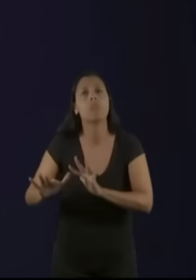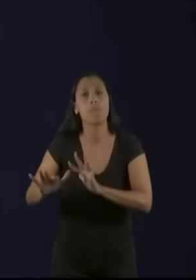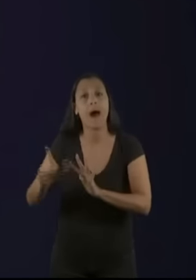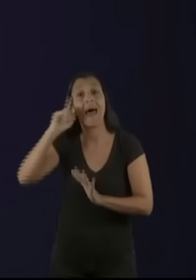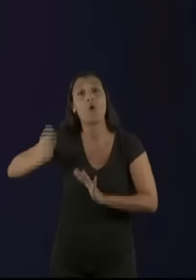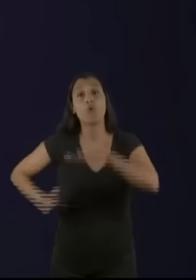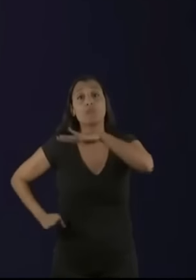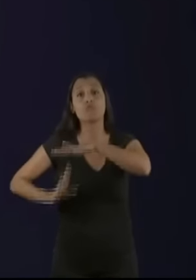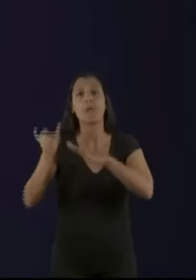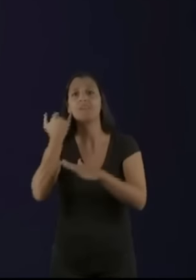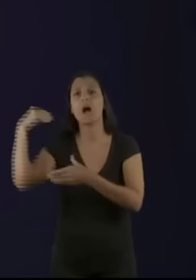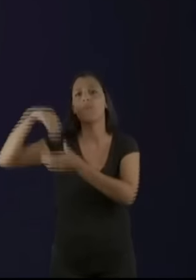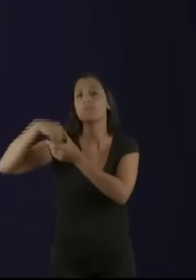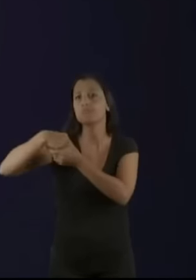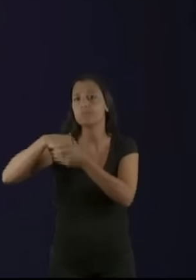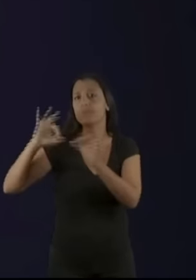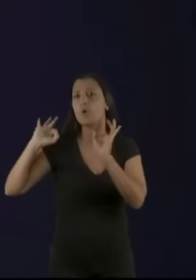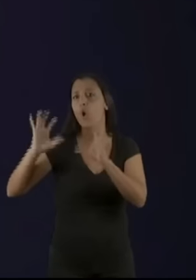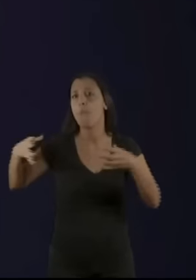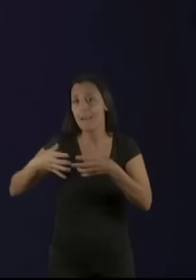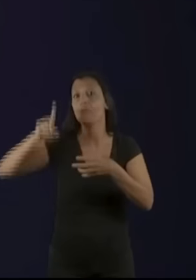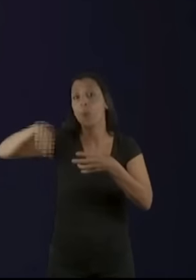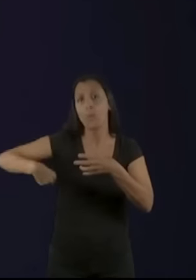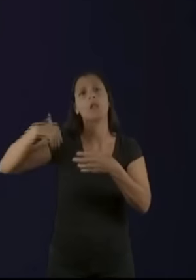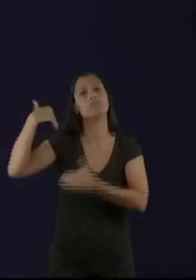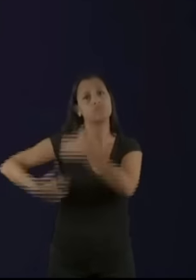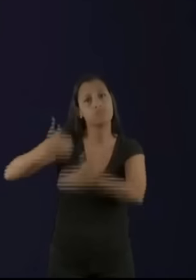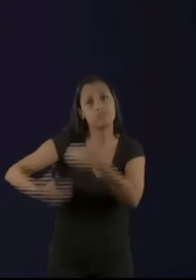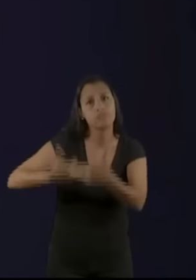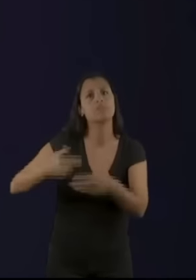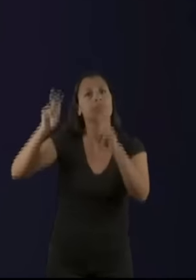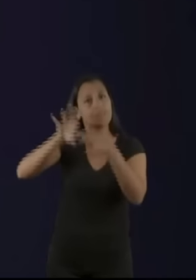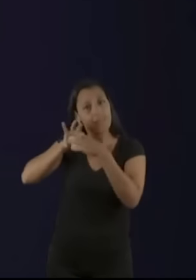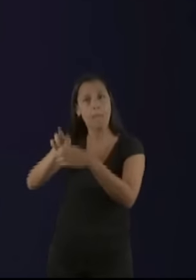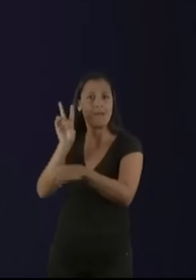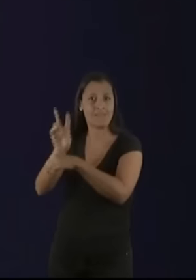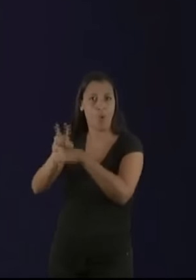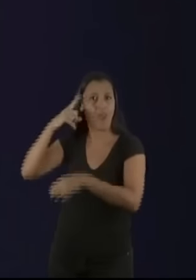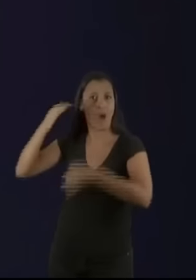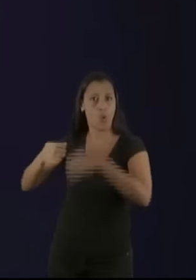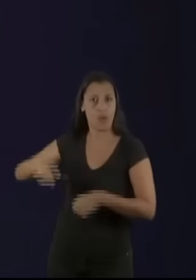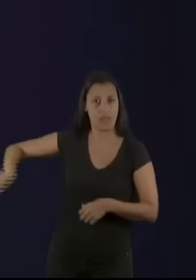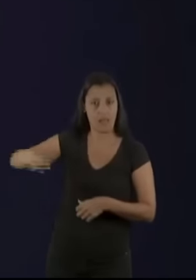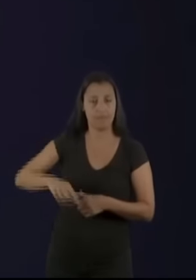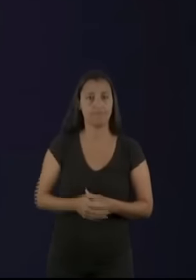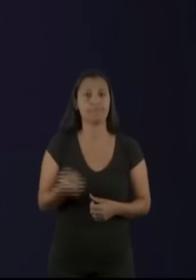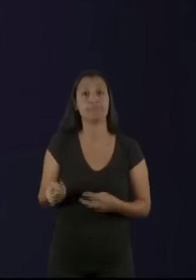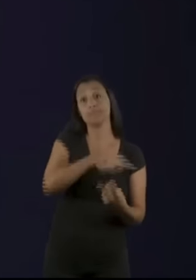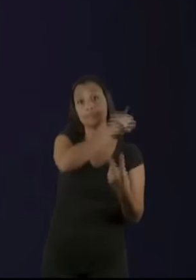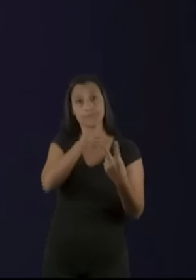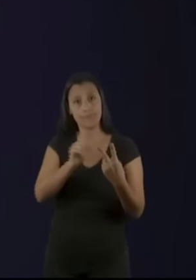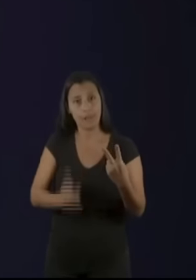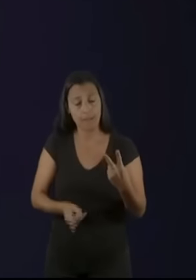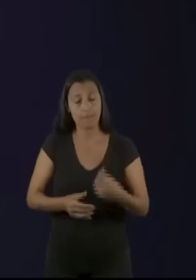efectivamente se avance en cada uno de los pasos que queremos dar en materia de seguridad jurídica en otro orden